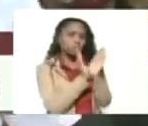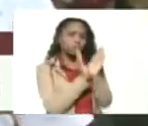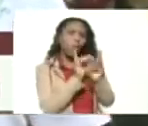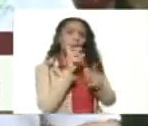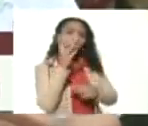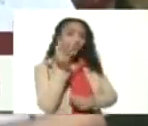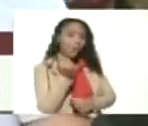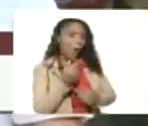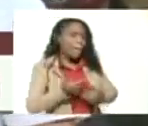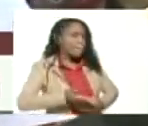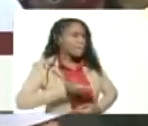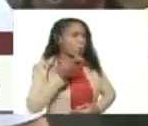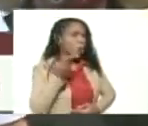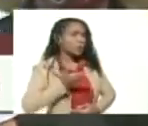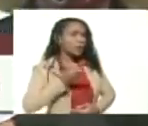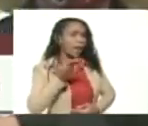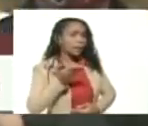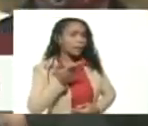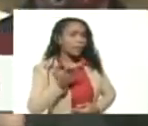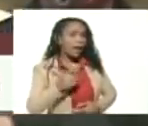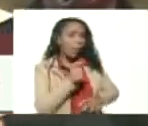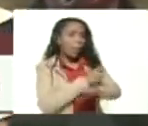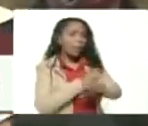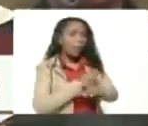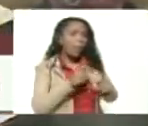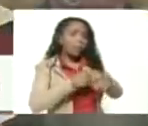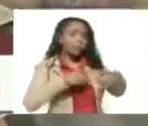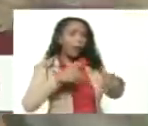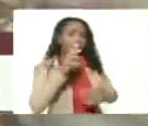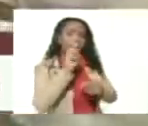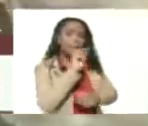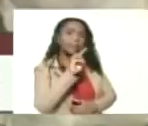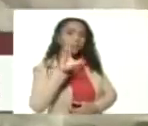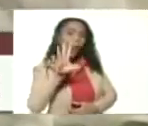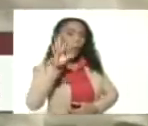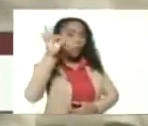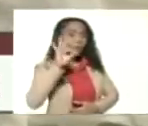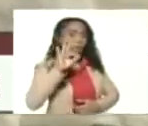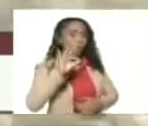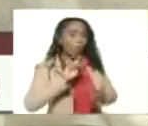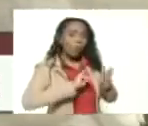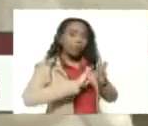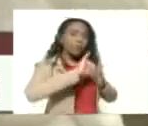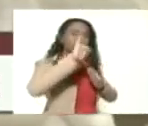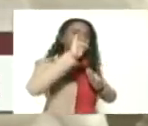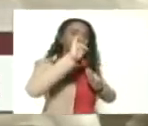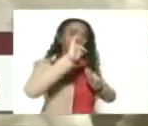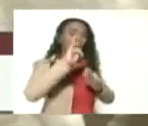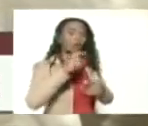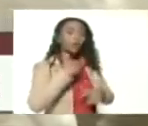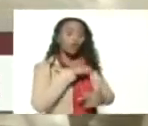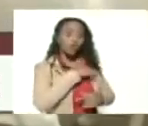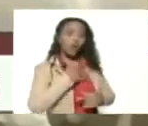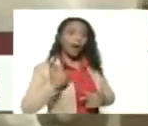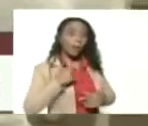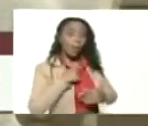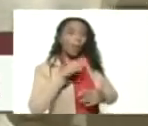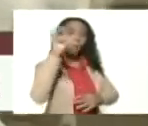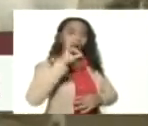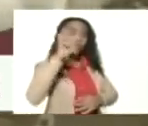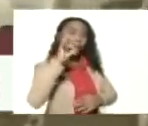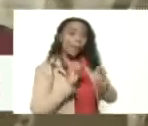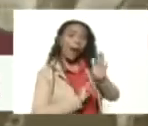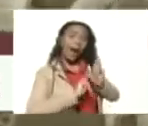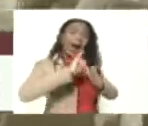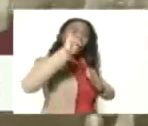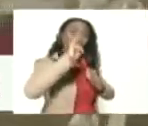bastante importante. La gobernadora mencionaba un incremento un 25%. Estamos aspirando a obtener un porcentaje de preñez bastante alto,